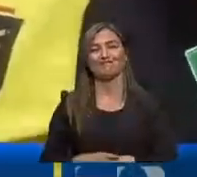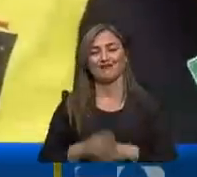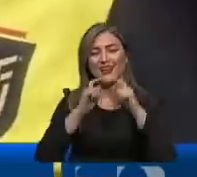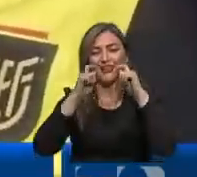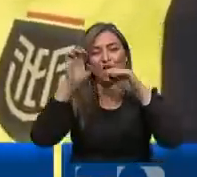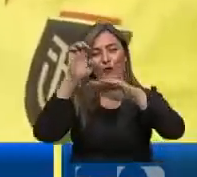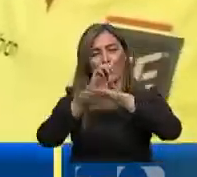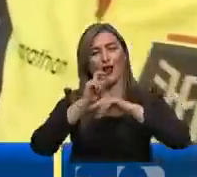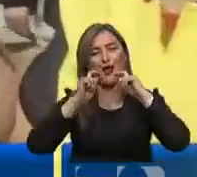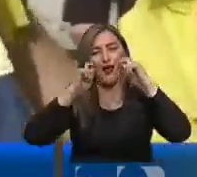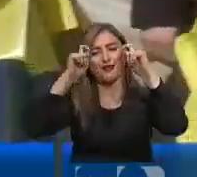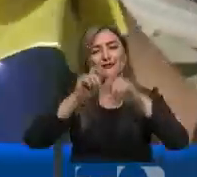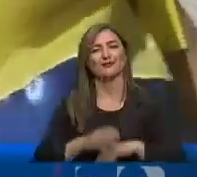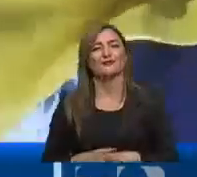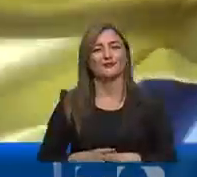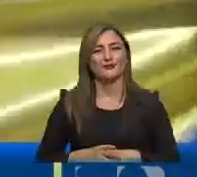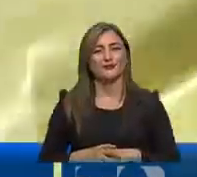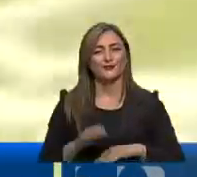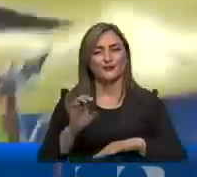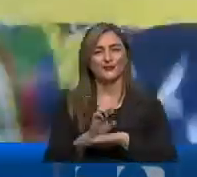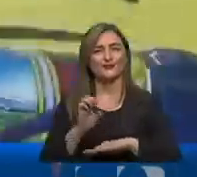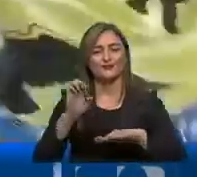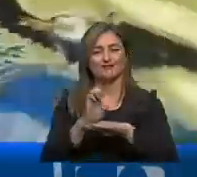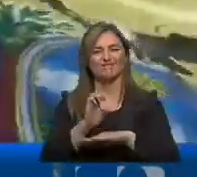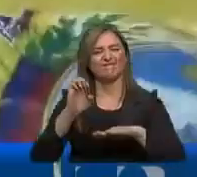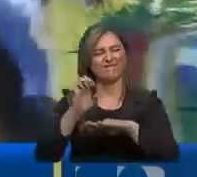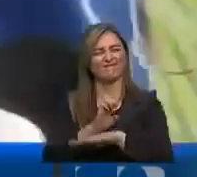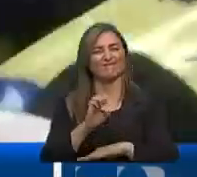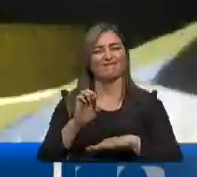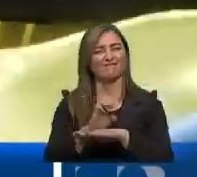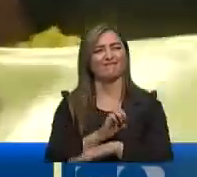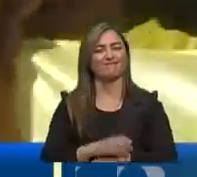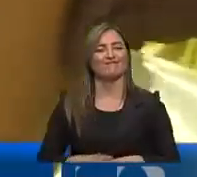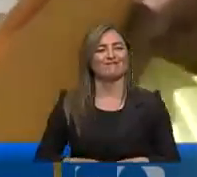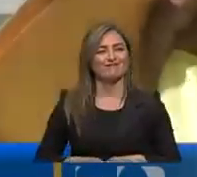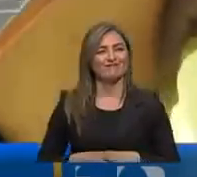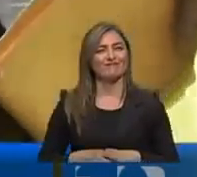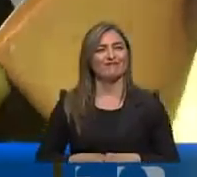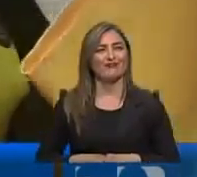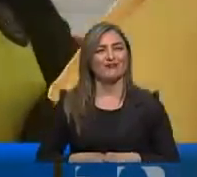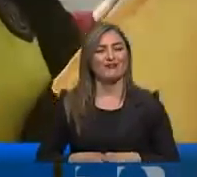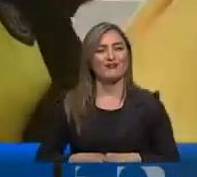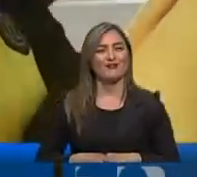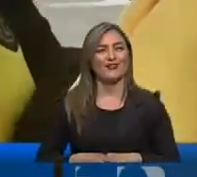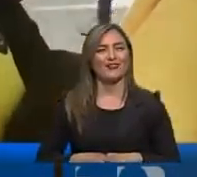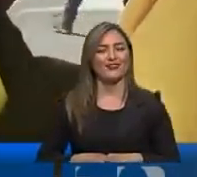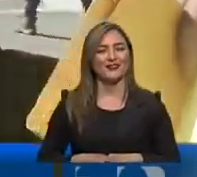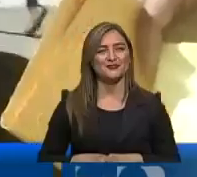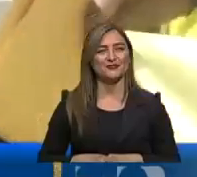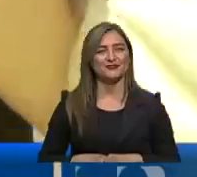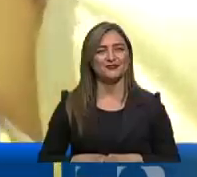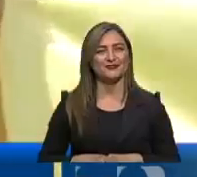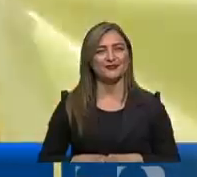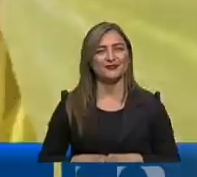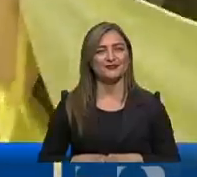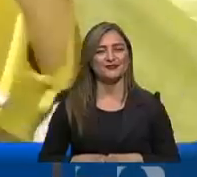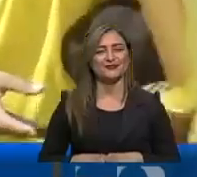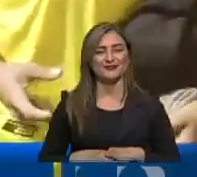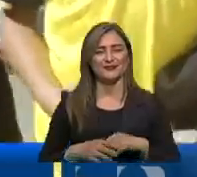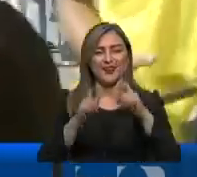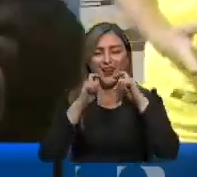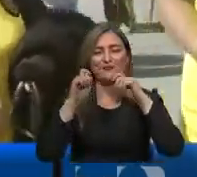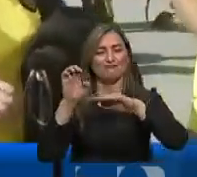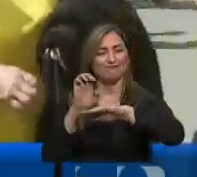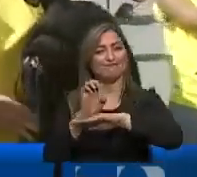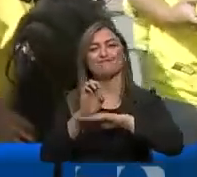por Ecuador, Ecuador. Ecuador, Ecuador, Ecuador, Ecuador, Ecuador, Ecuador, Ecuador, Ecuador, Ecuador,